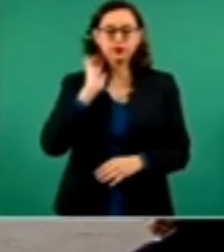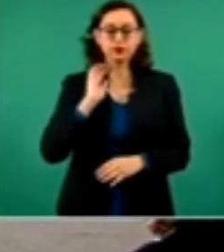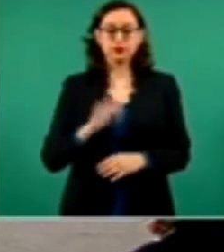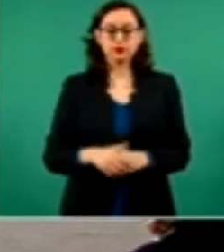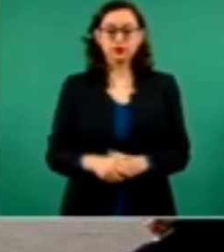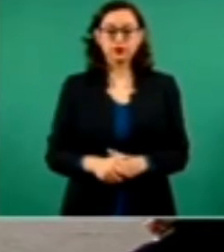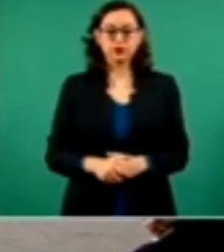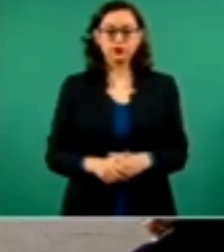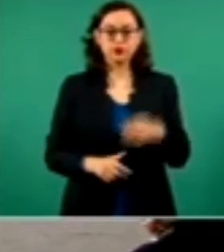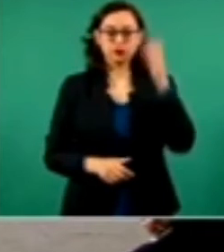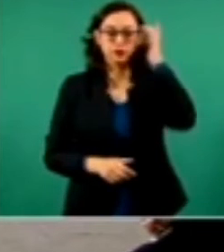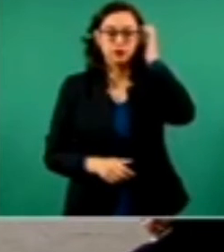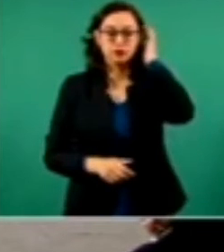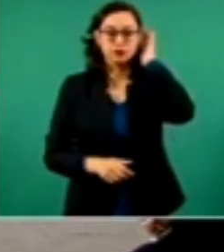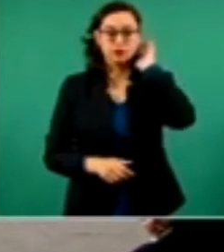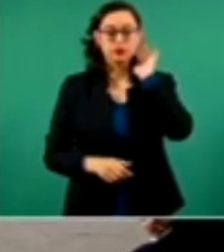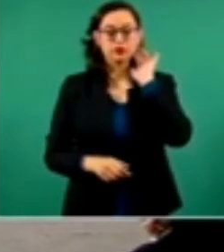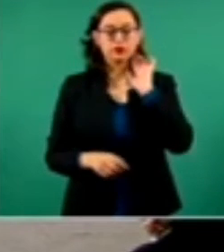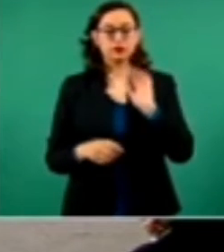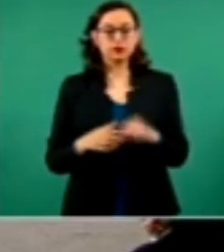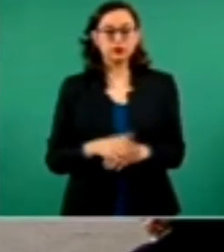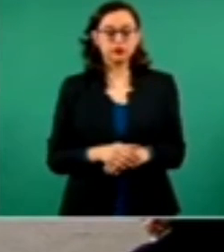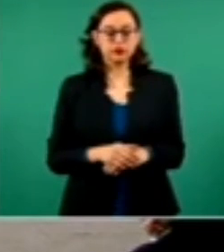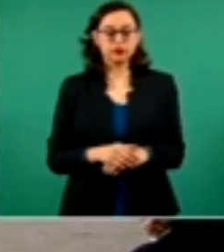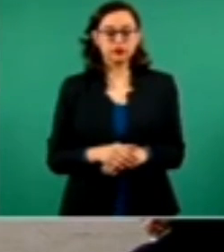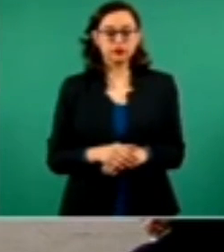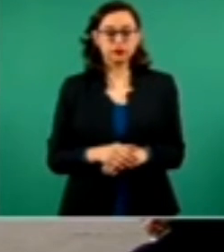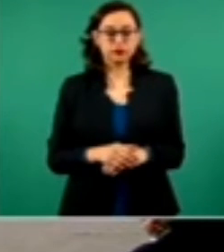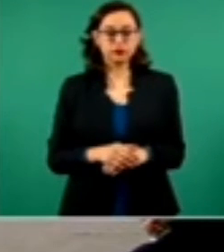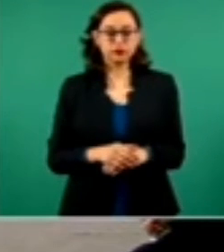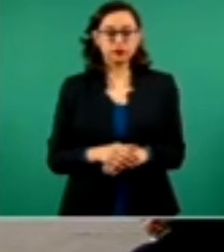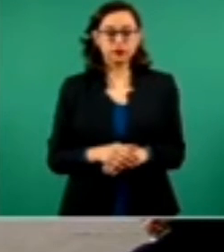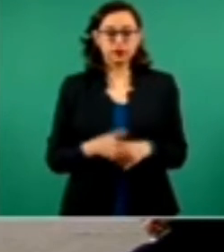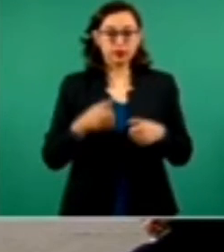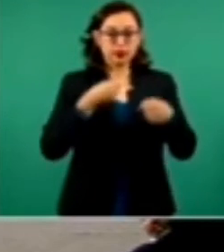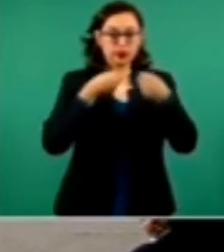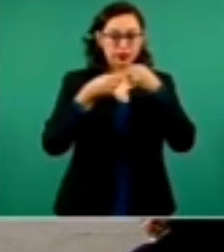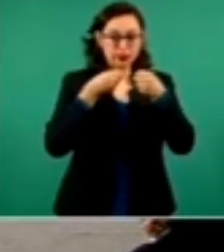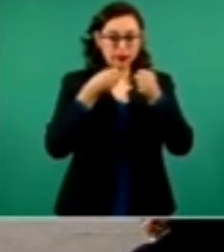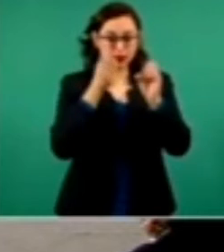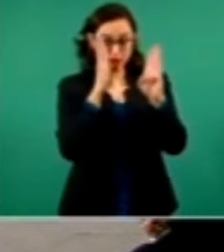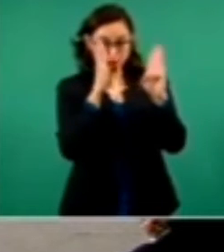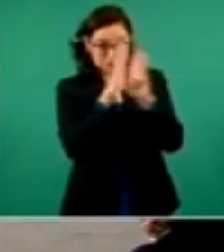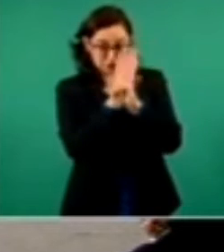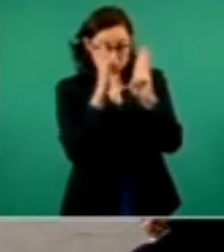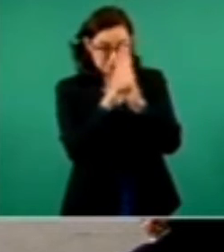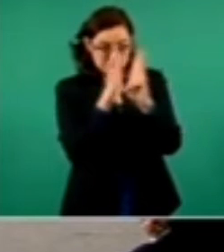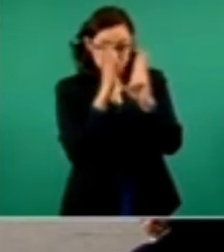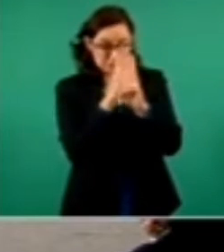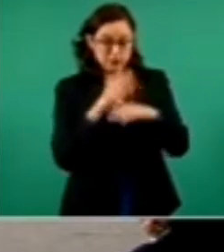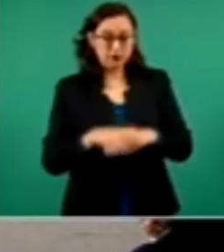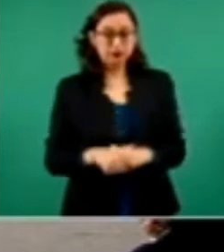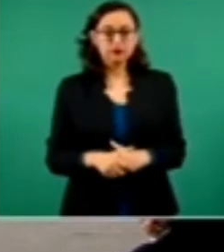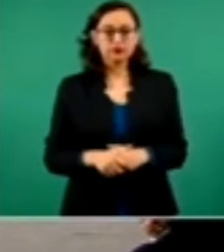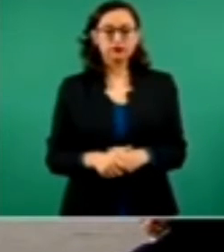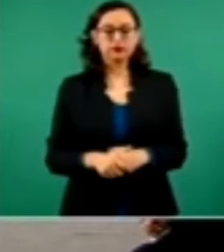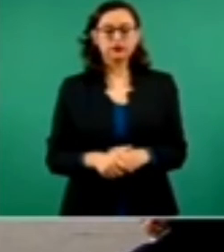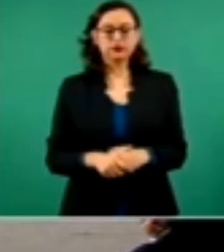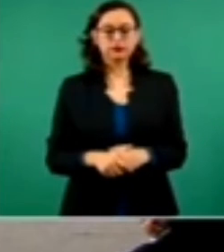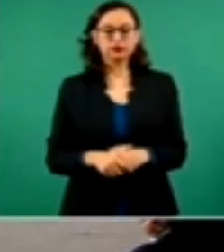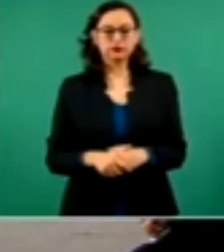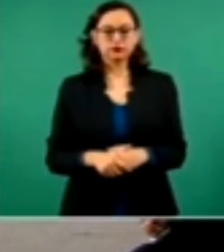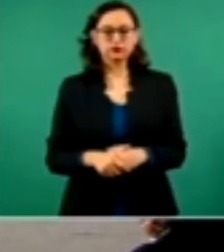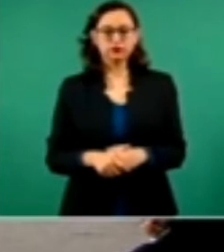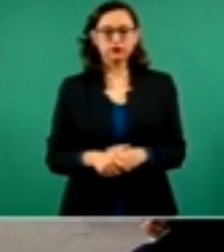de la verdad diálogo circular si se trata de un monólogo vertical del linchamiento